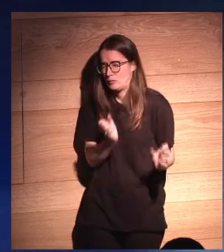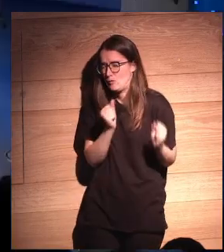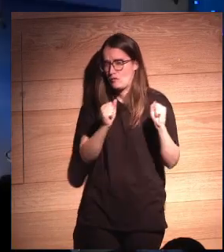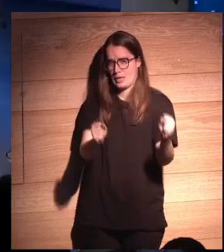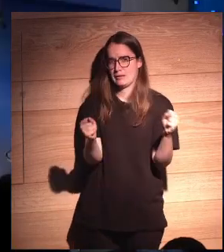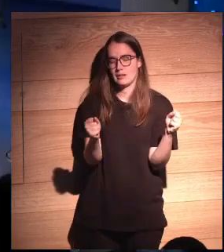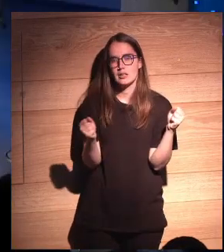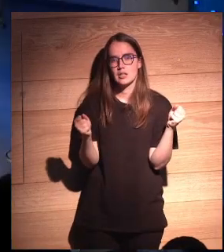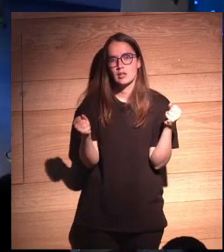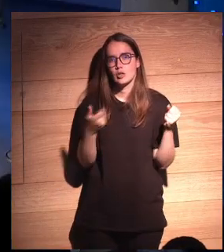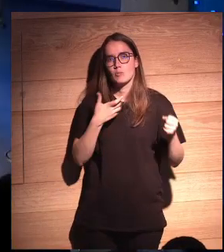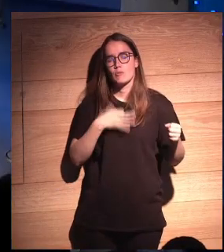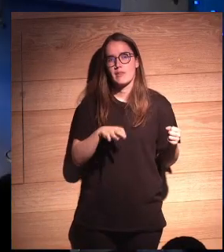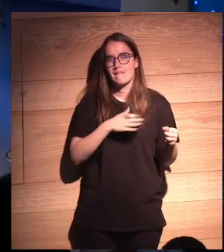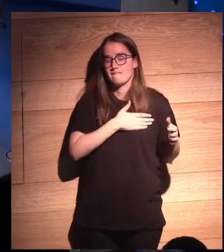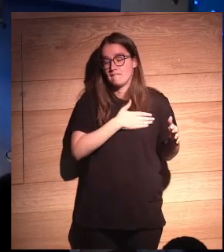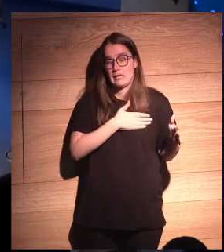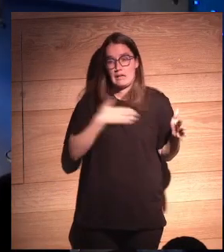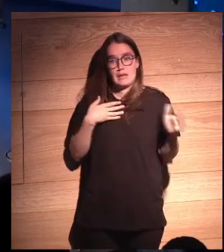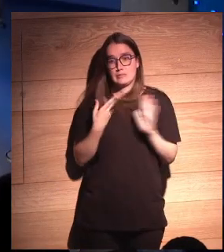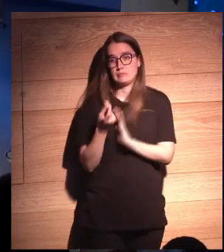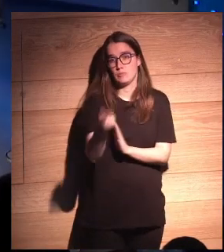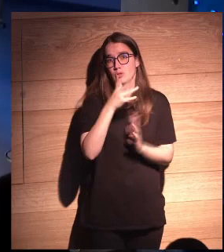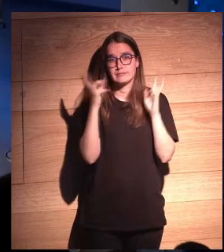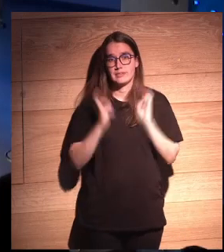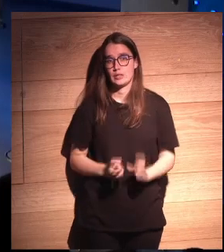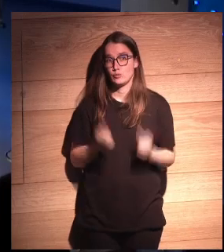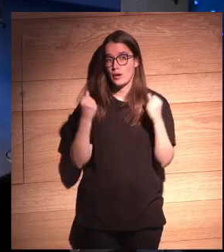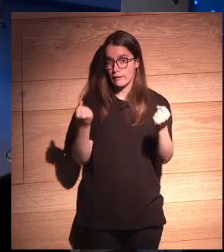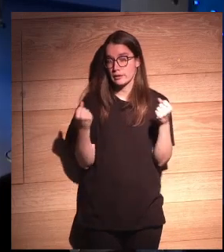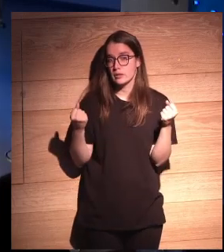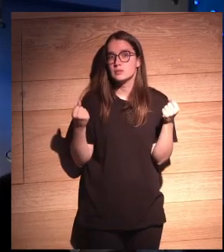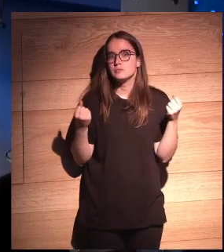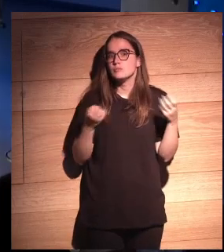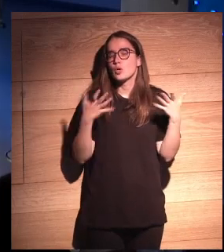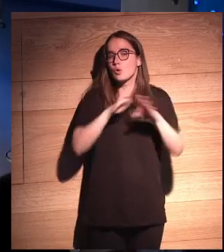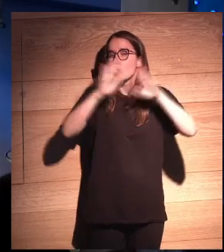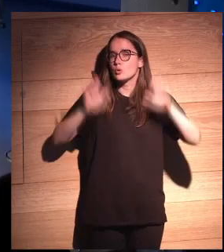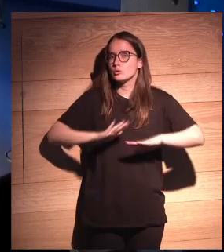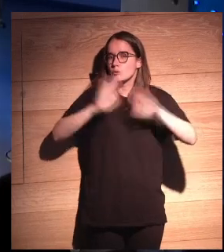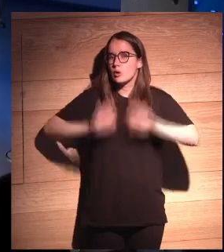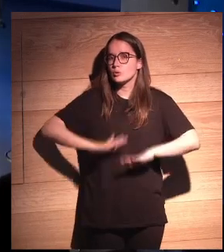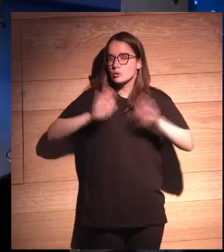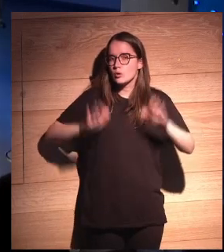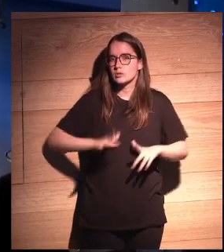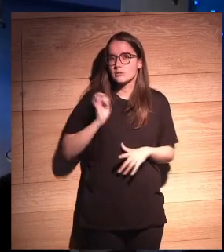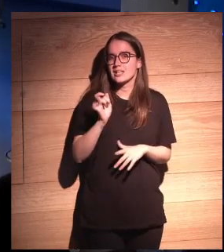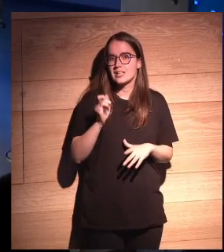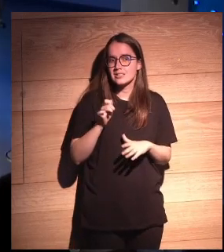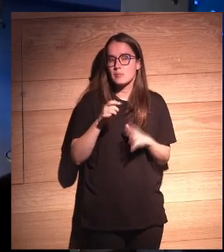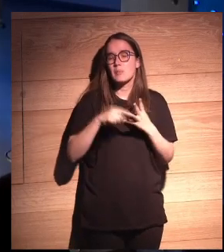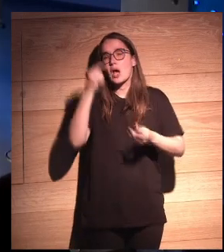quieres lanzarte por allí porque es muy estresante. Y bueno, finalmente, usualmente en esta